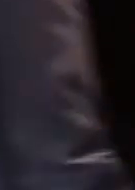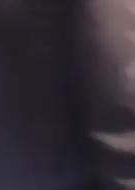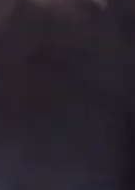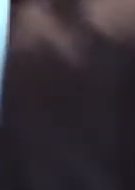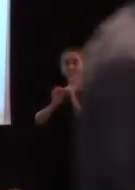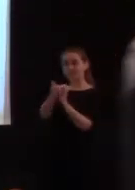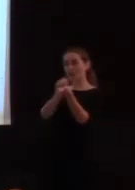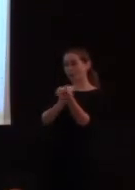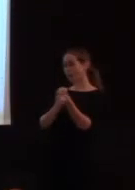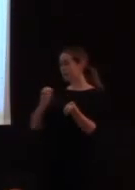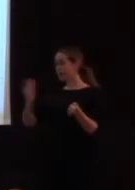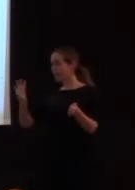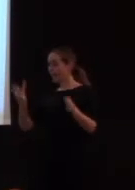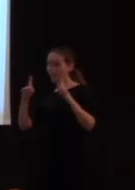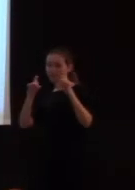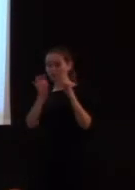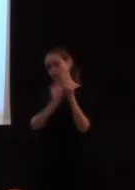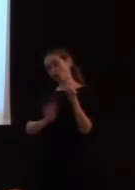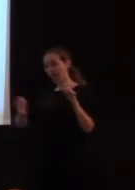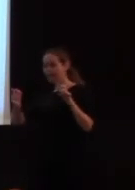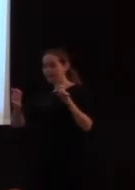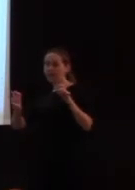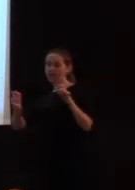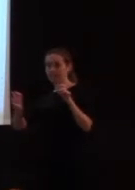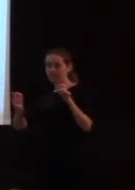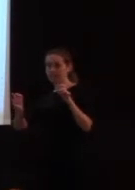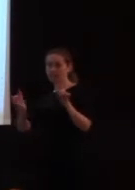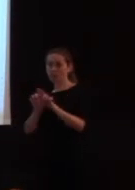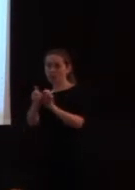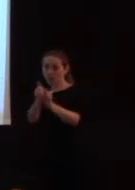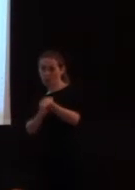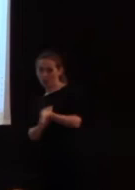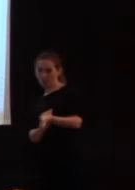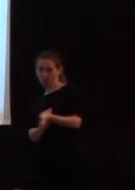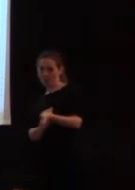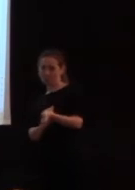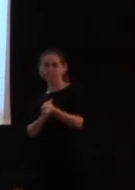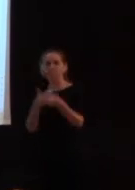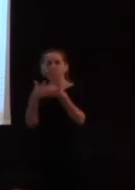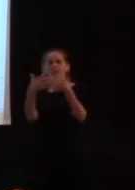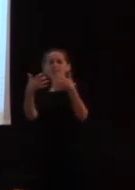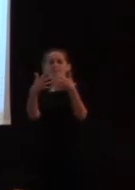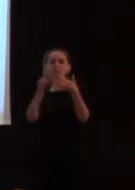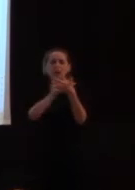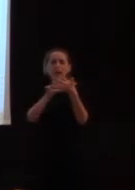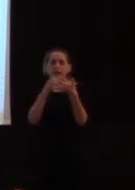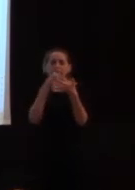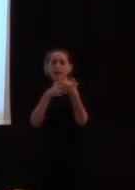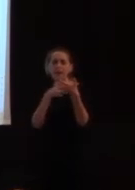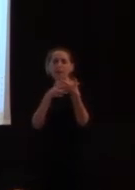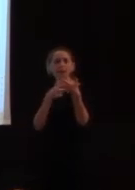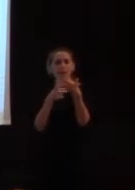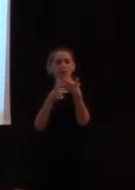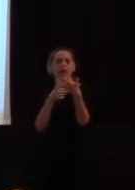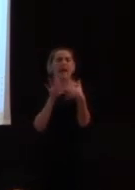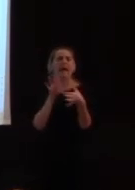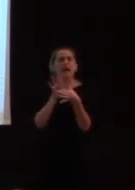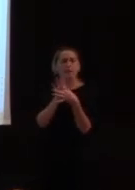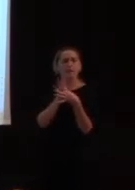Fotografías, precioso, y incluso había información que no habían acabado de leer, que como iba de, pues ya la colocaban en el